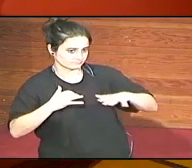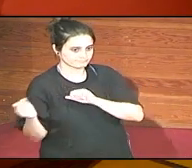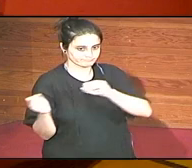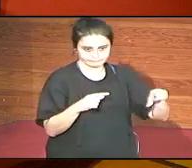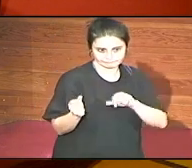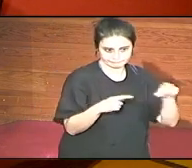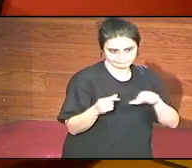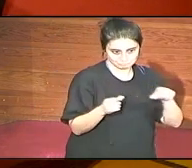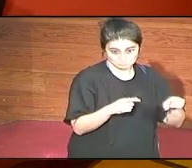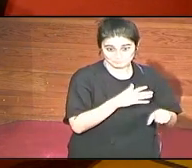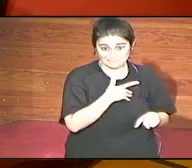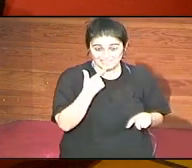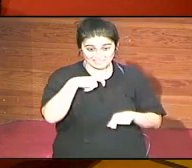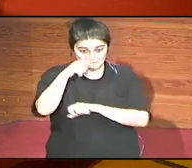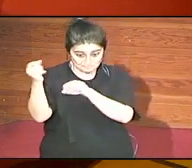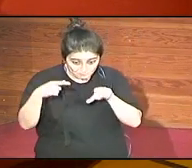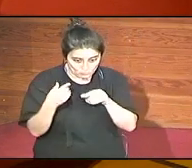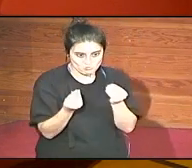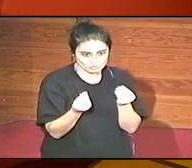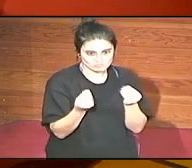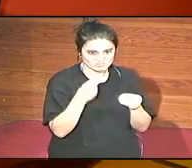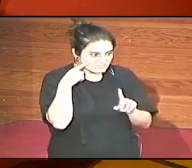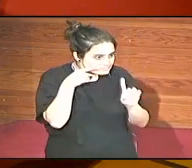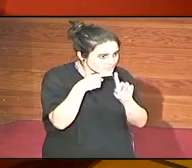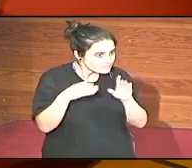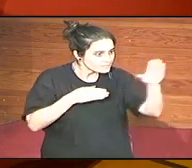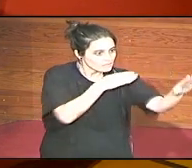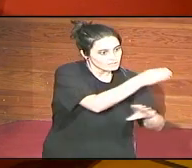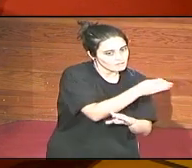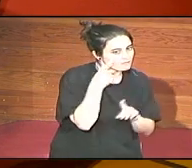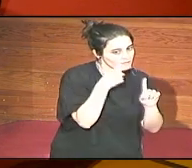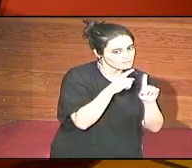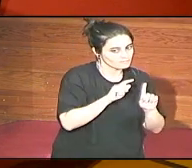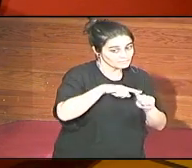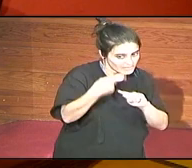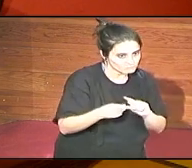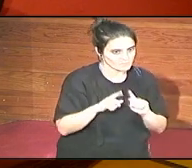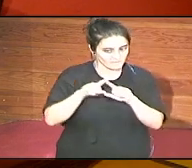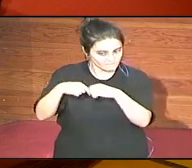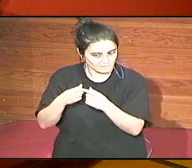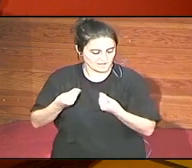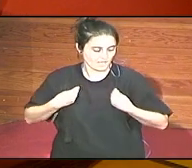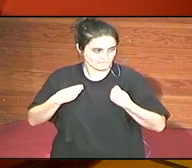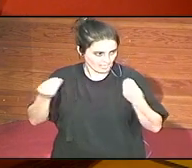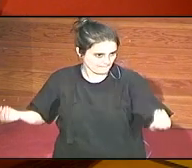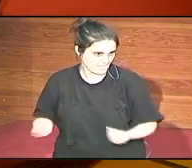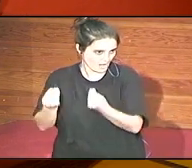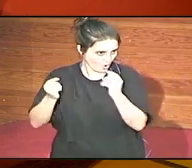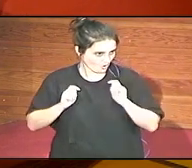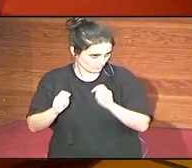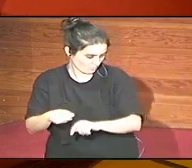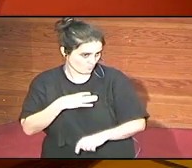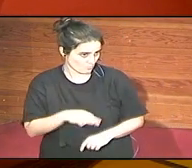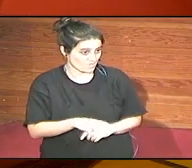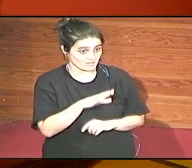muchos migrantes migran para poder dar una vida mejor a los suyos a sus padres a sus hijos a los suyos es una